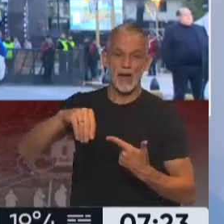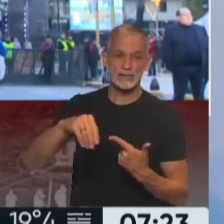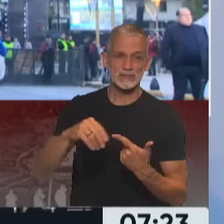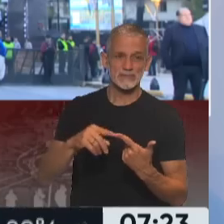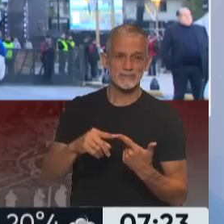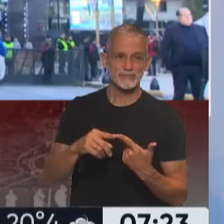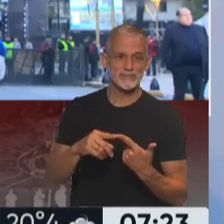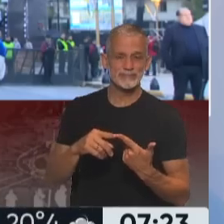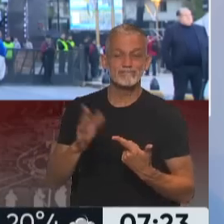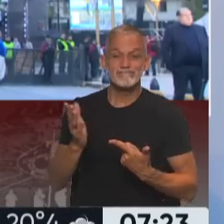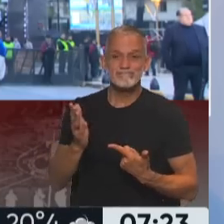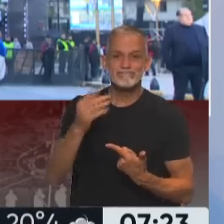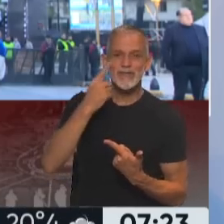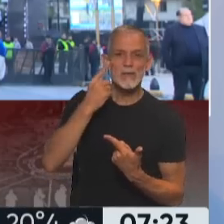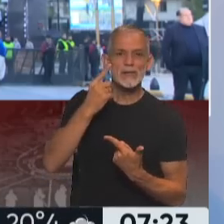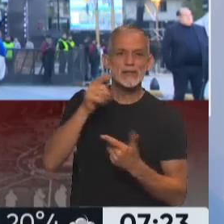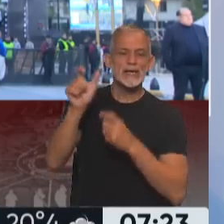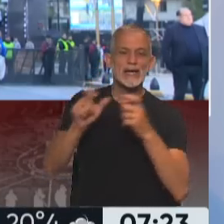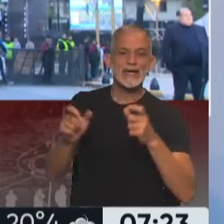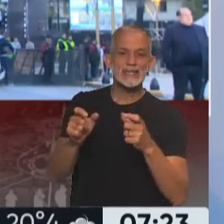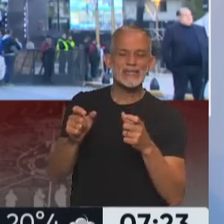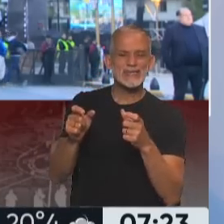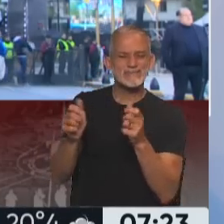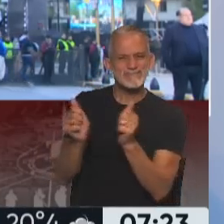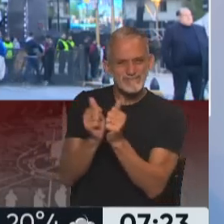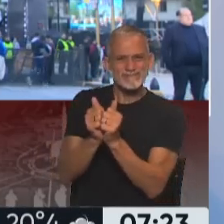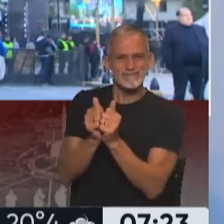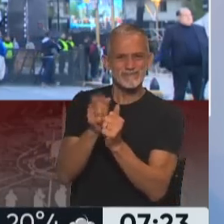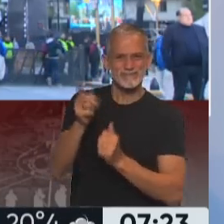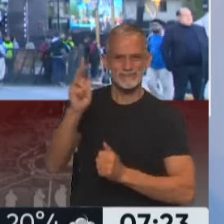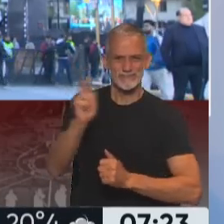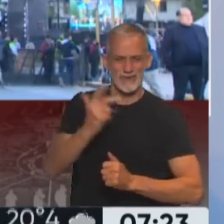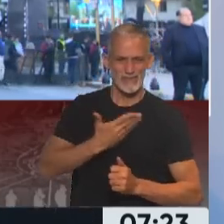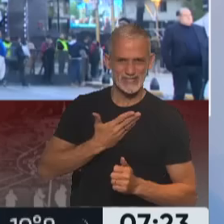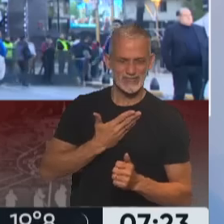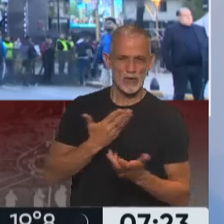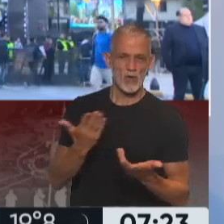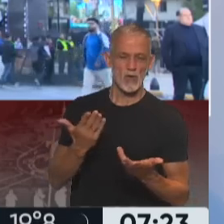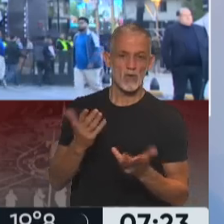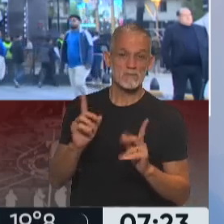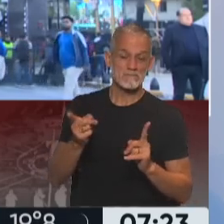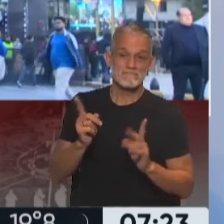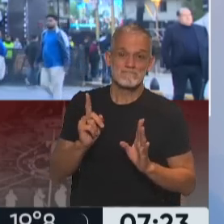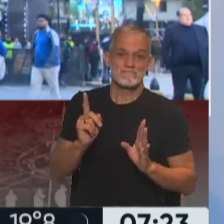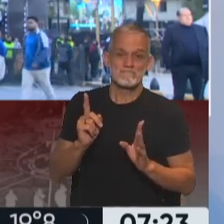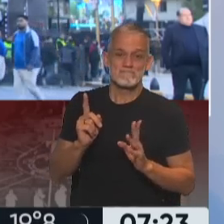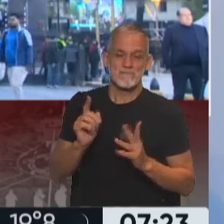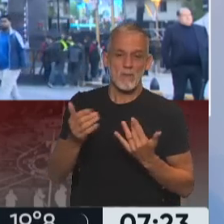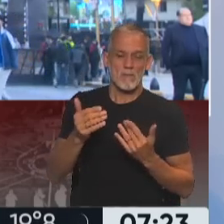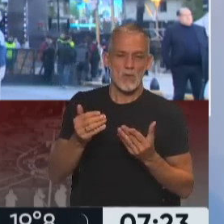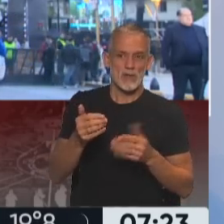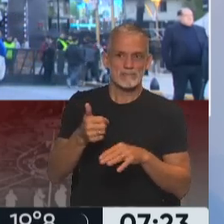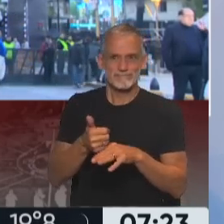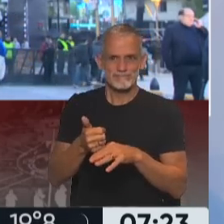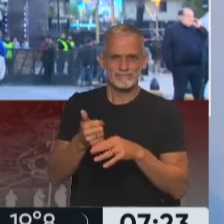Pero ahí habrá que ver esa gente cercana a él, si no tienen también un lugar para poder estar,